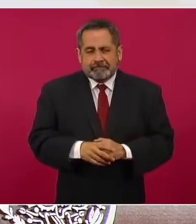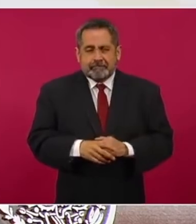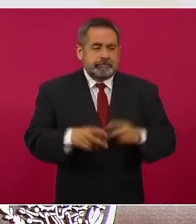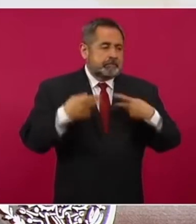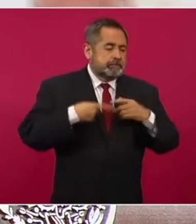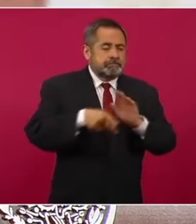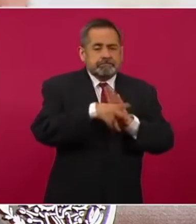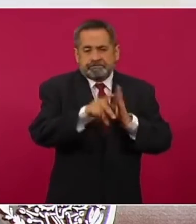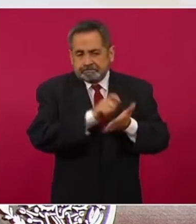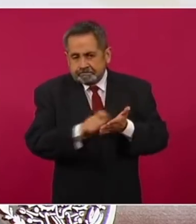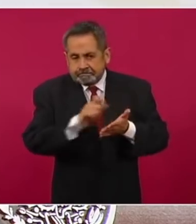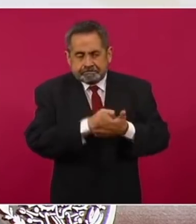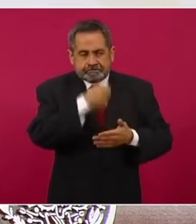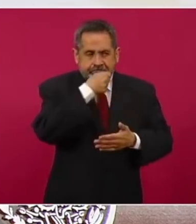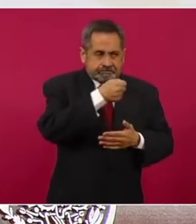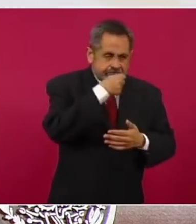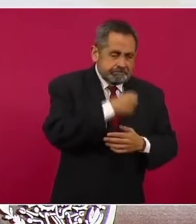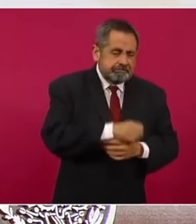periodistas,